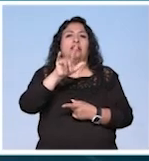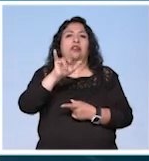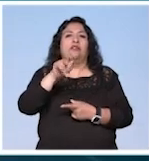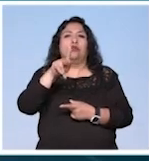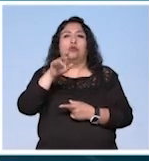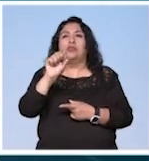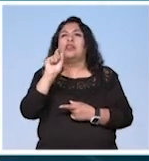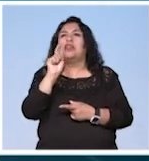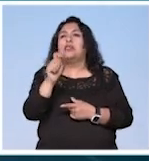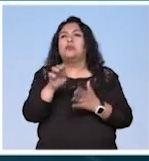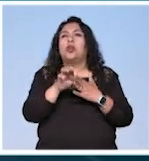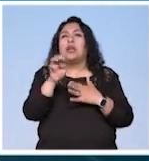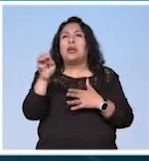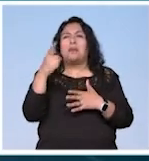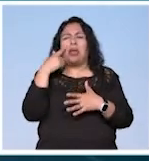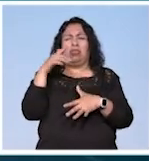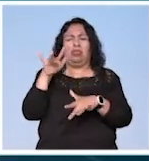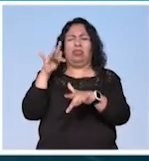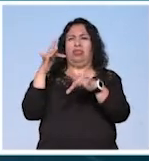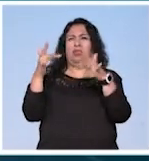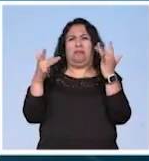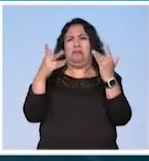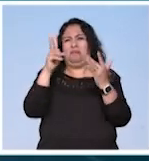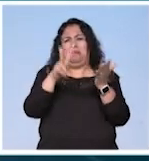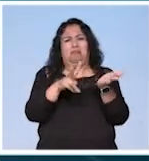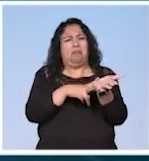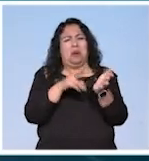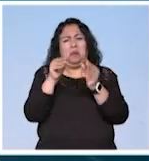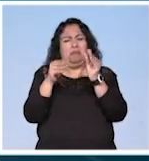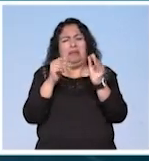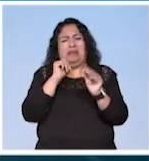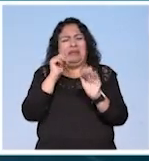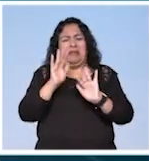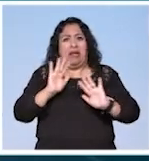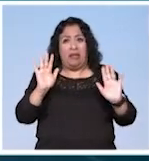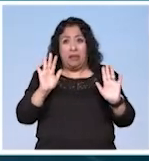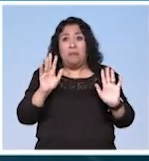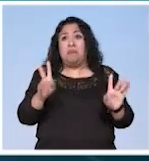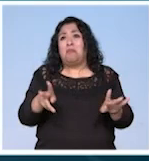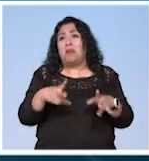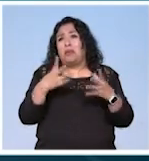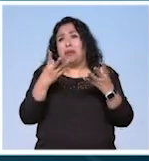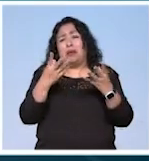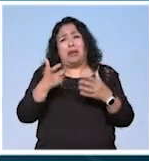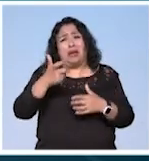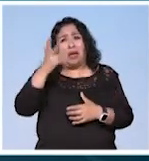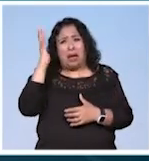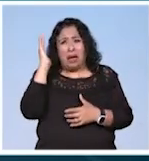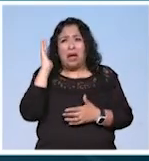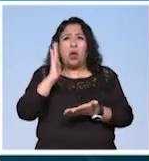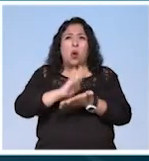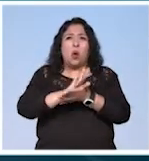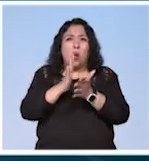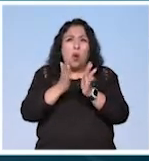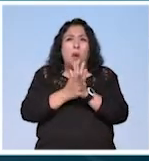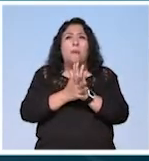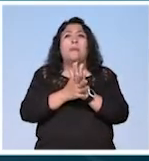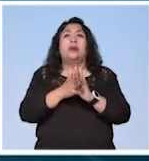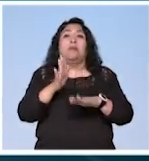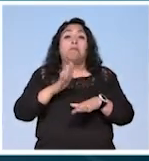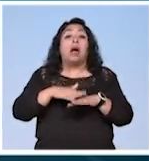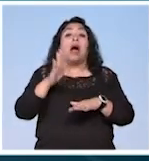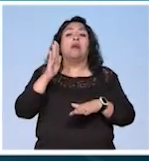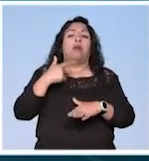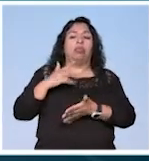que son estos monotes brillosos que no tienen ningún valor estético y lo subastan en mucho dinero y son Cómplices de él en subir la